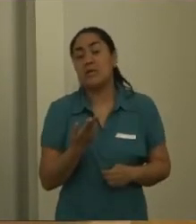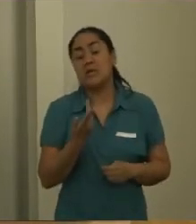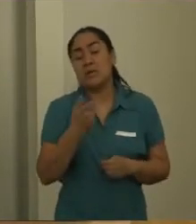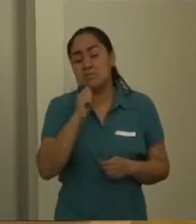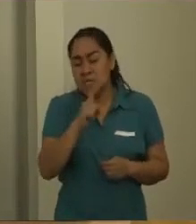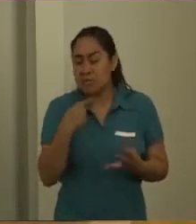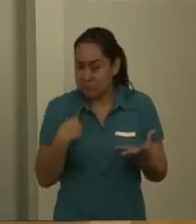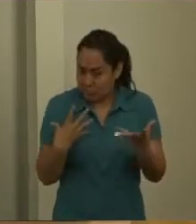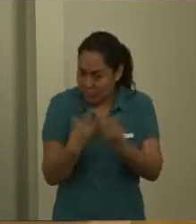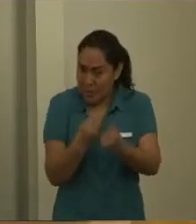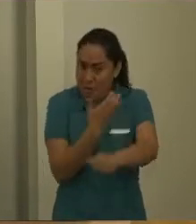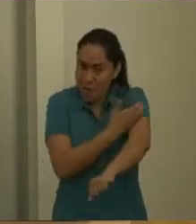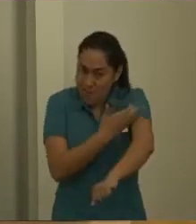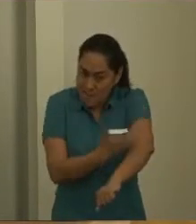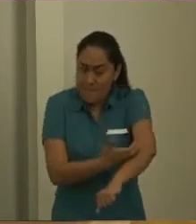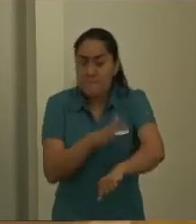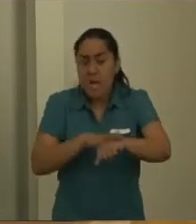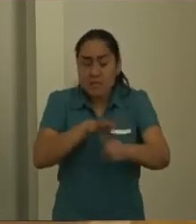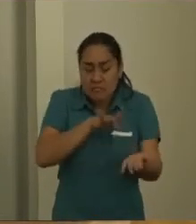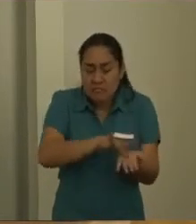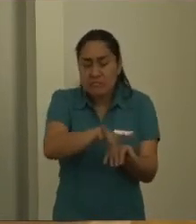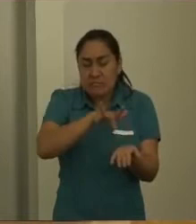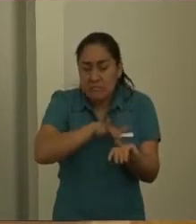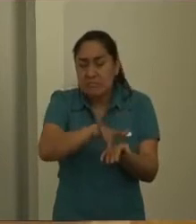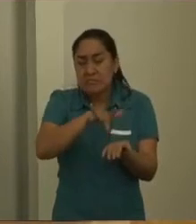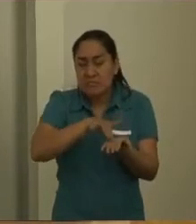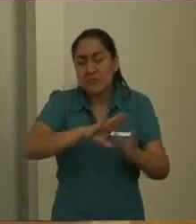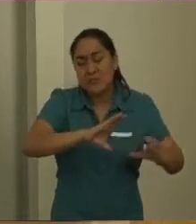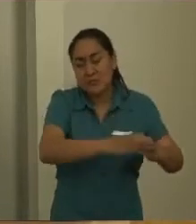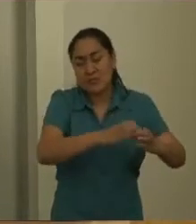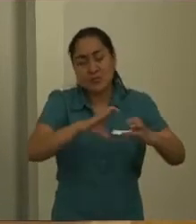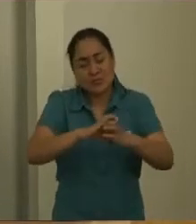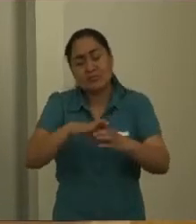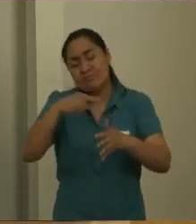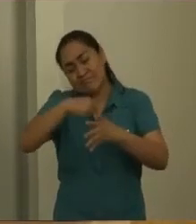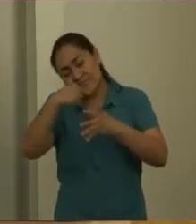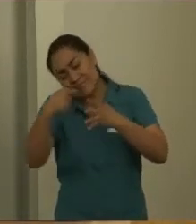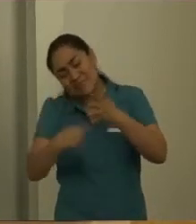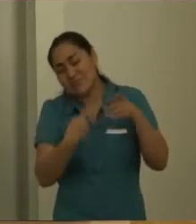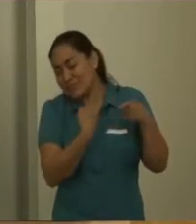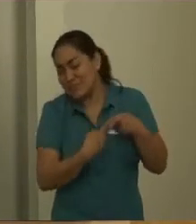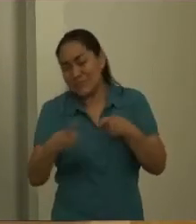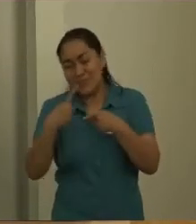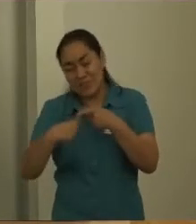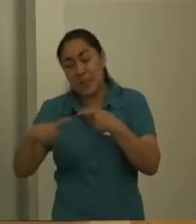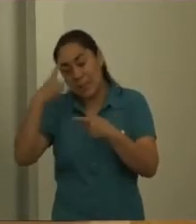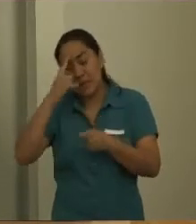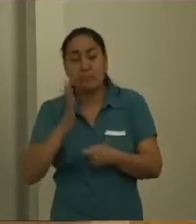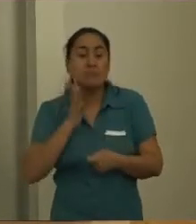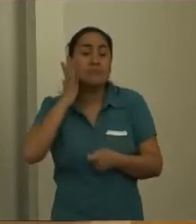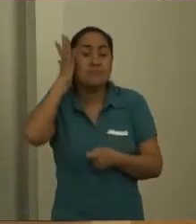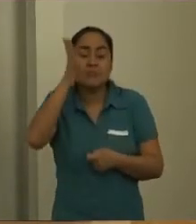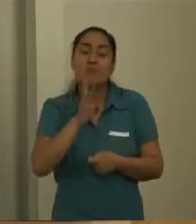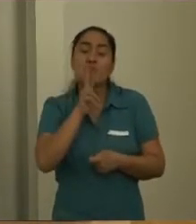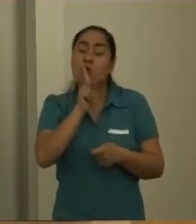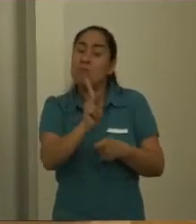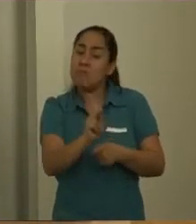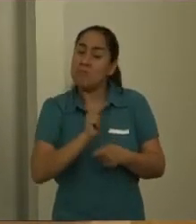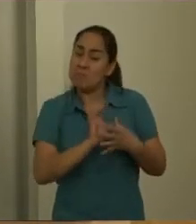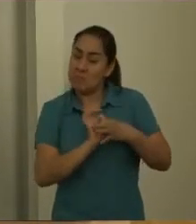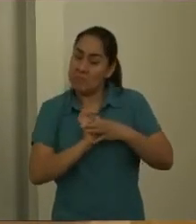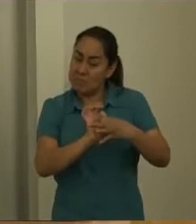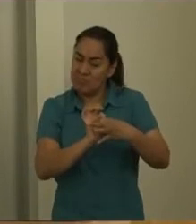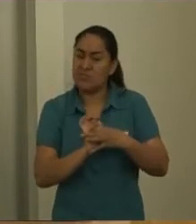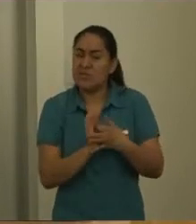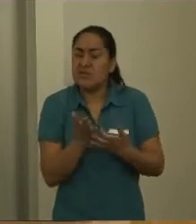acompañarles de aportar nuestro mejor esfuerzo en esta y otras construcciones para alcanzar un bien común un bien